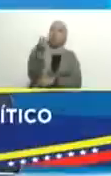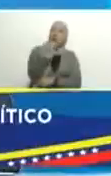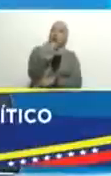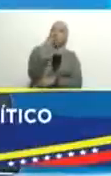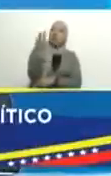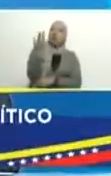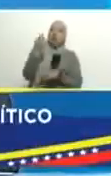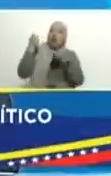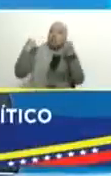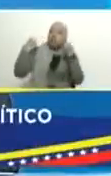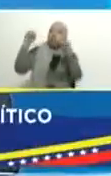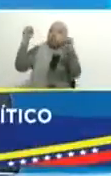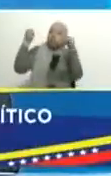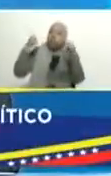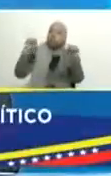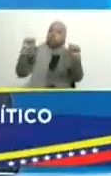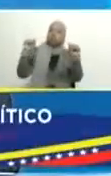Vamos a activarnos